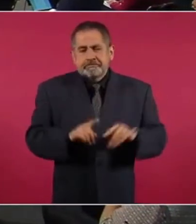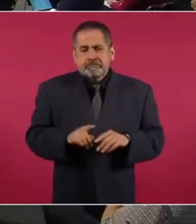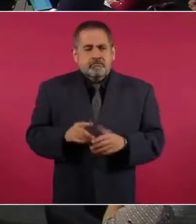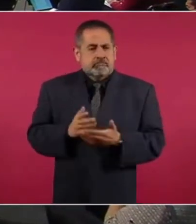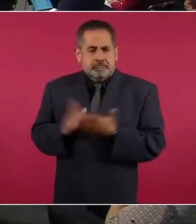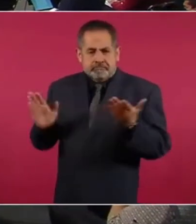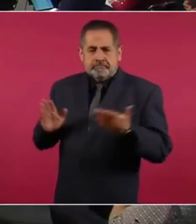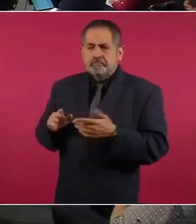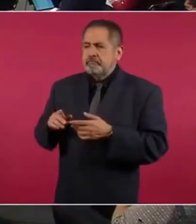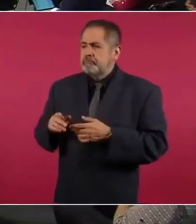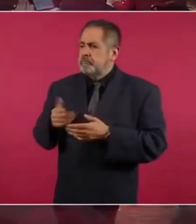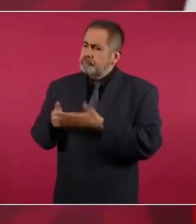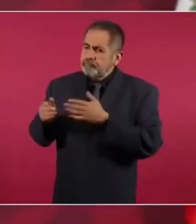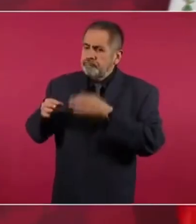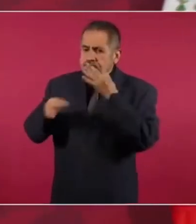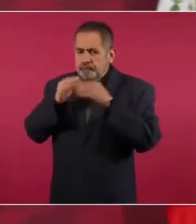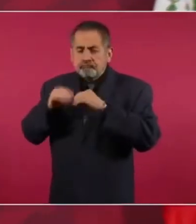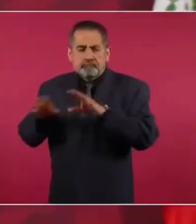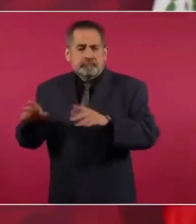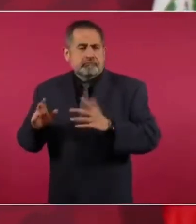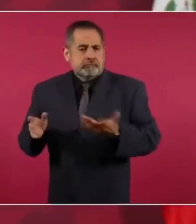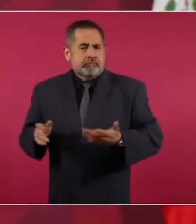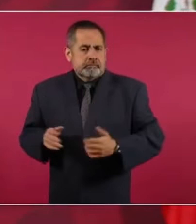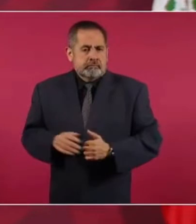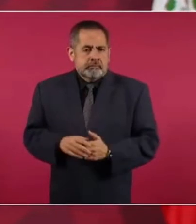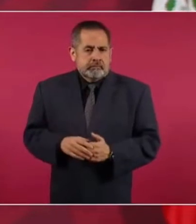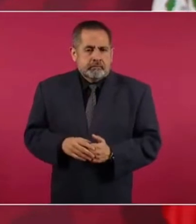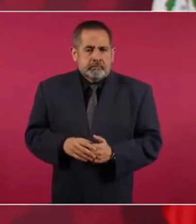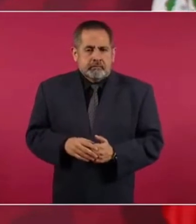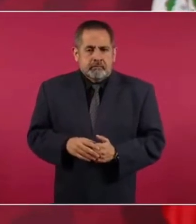sino todos los que